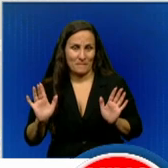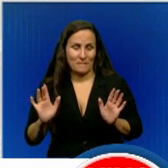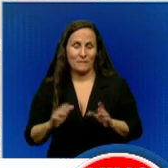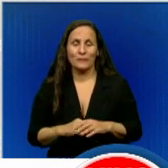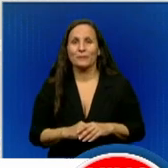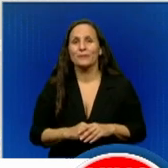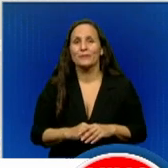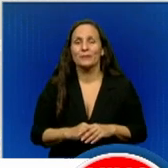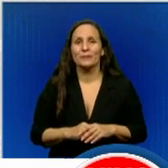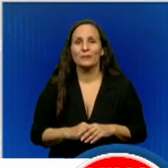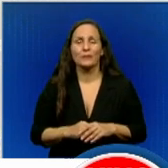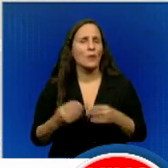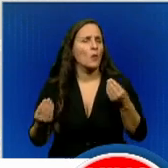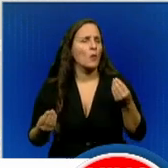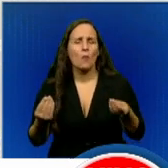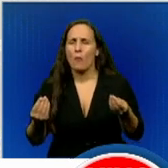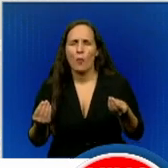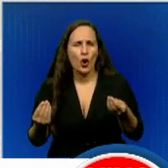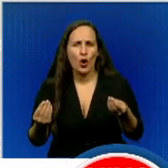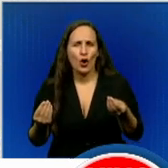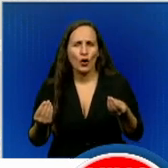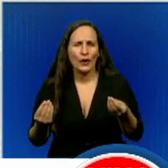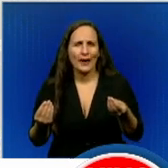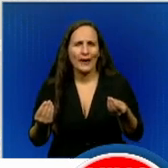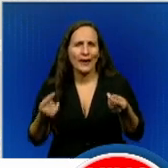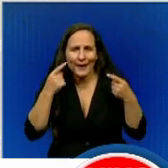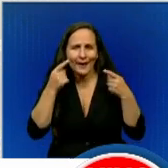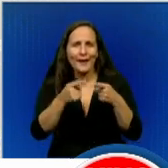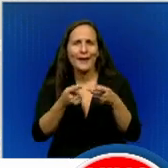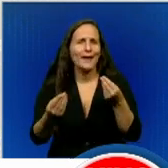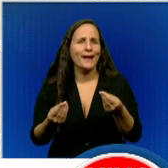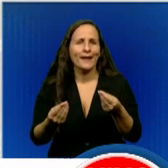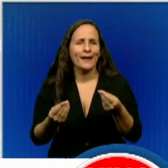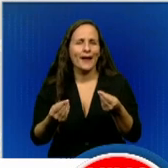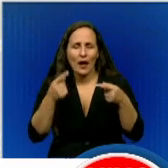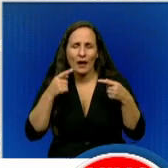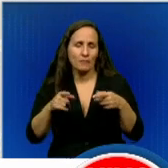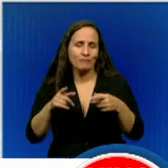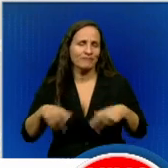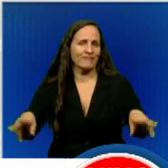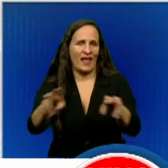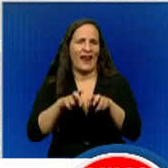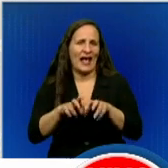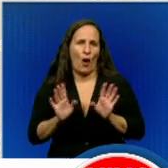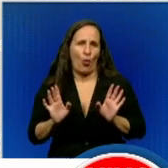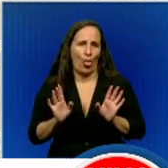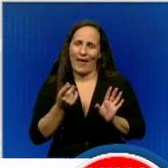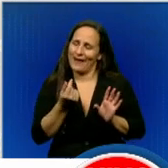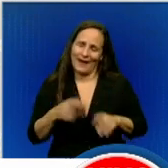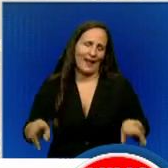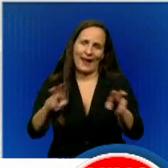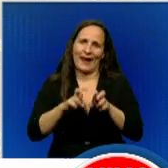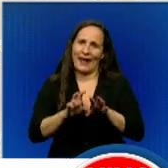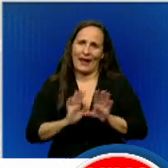ahora porque se hace esto claramente por un sentido recaudatorio claramente por un sentido